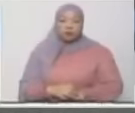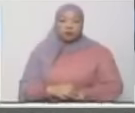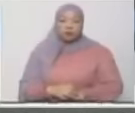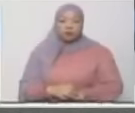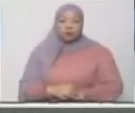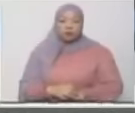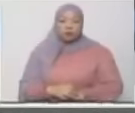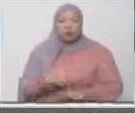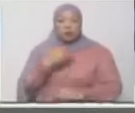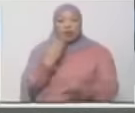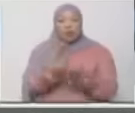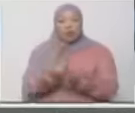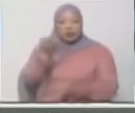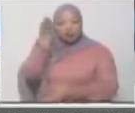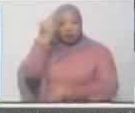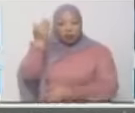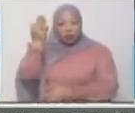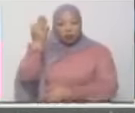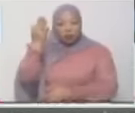Le doy gracias a Dios